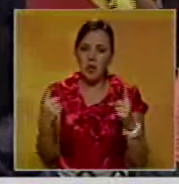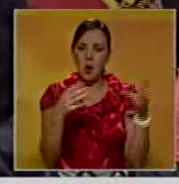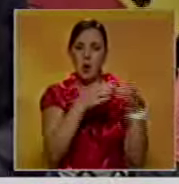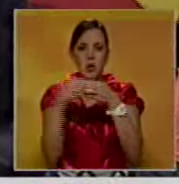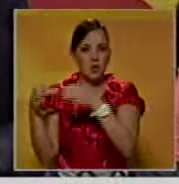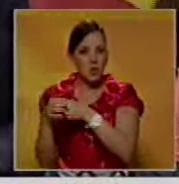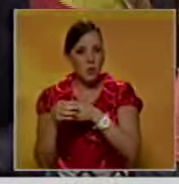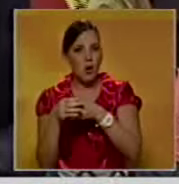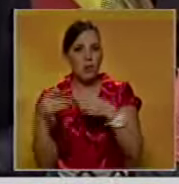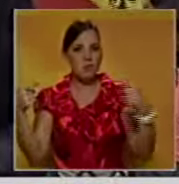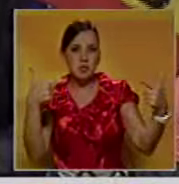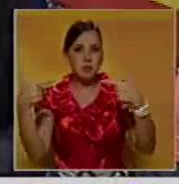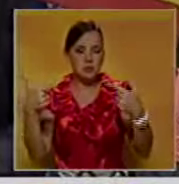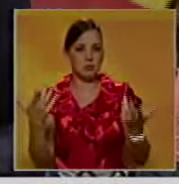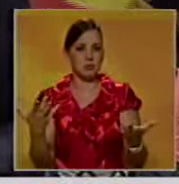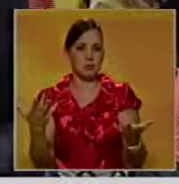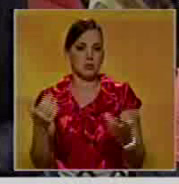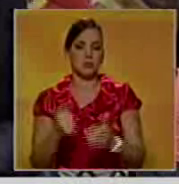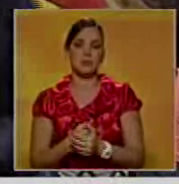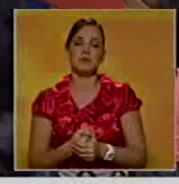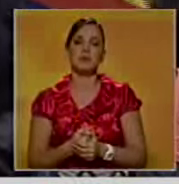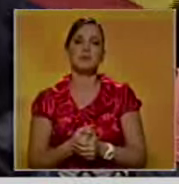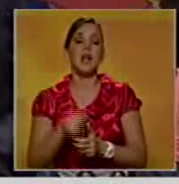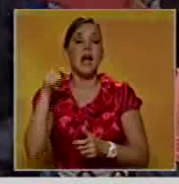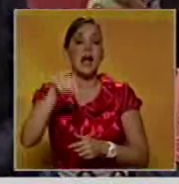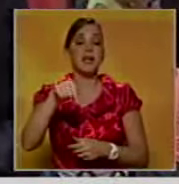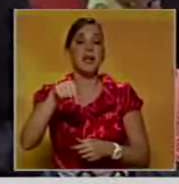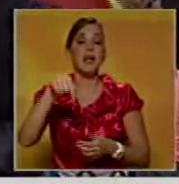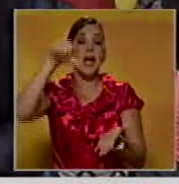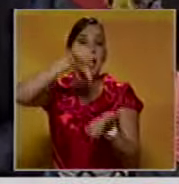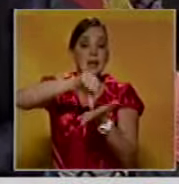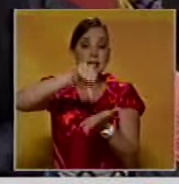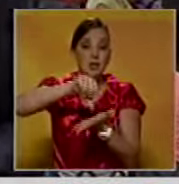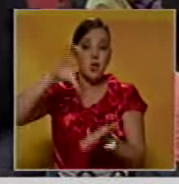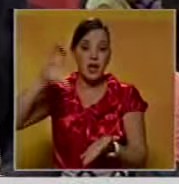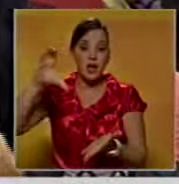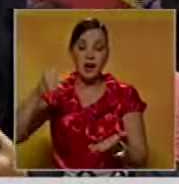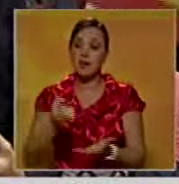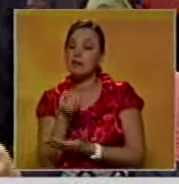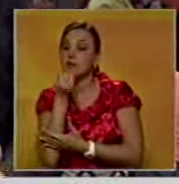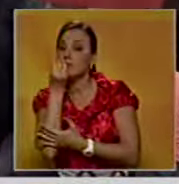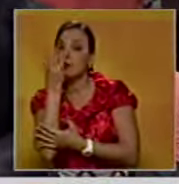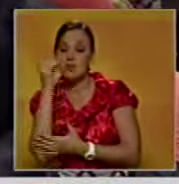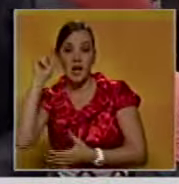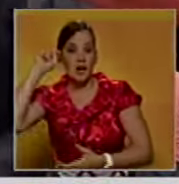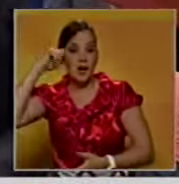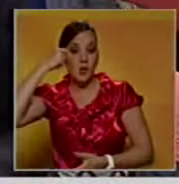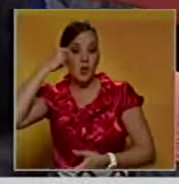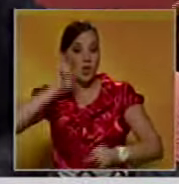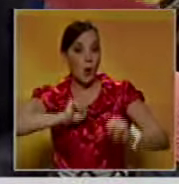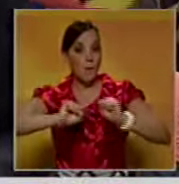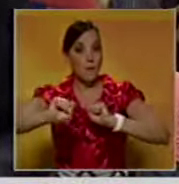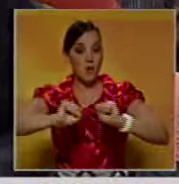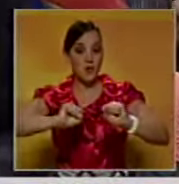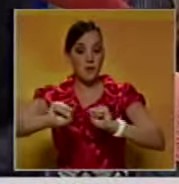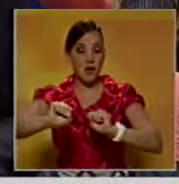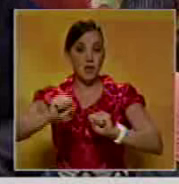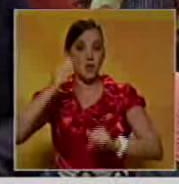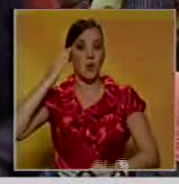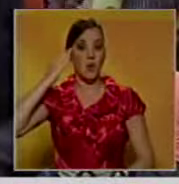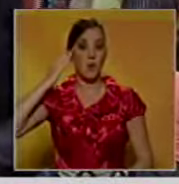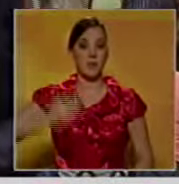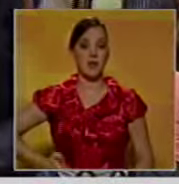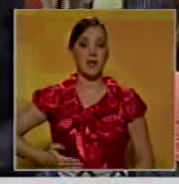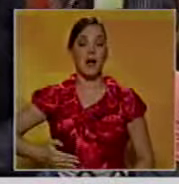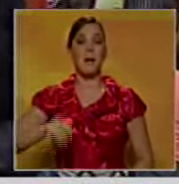declaraciones desde la Plaza Bolívar del centro de Caracas, donde encabezó una ofrenda floral en conmemoración del movimiento cívico militar